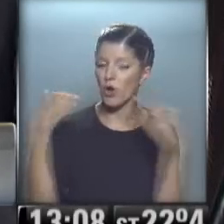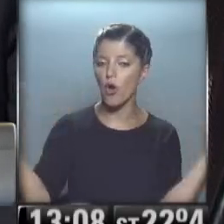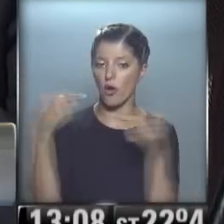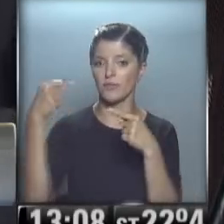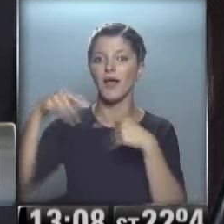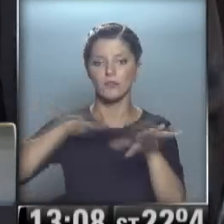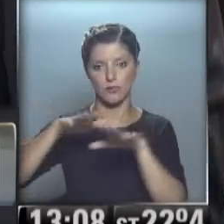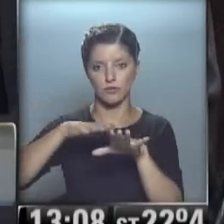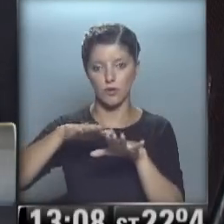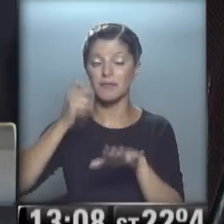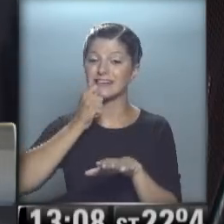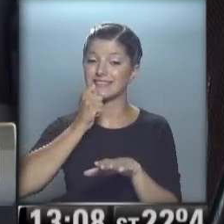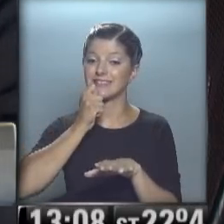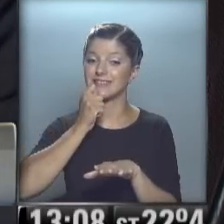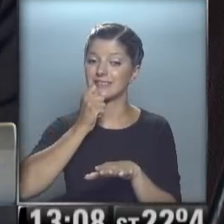de lo que podía pasar